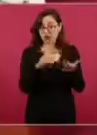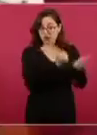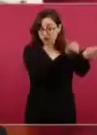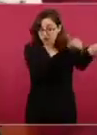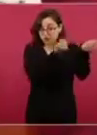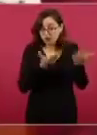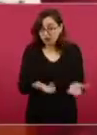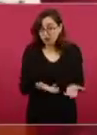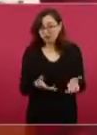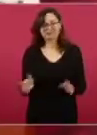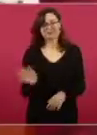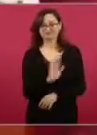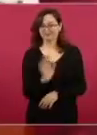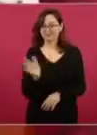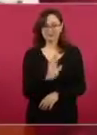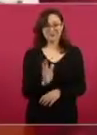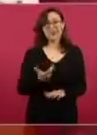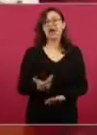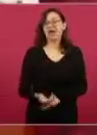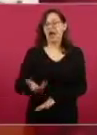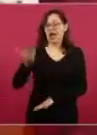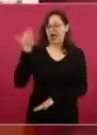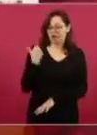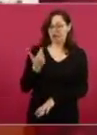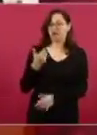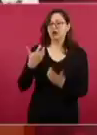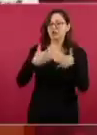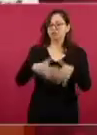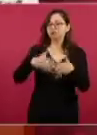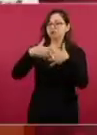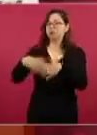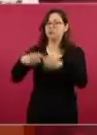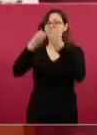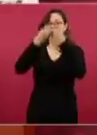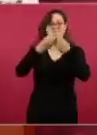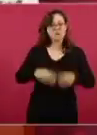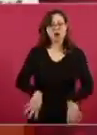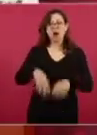porque las plantas que habían quedado abandonadas de fertilizantes las estamos